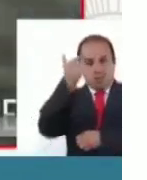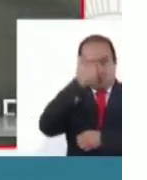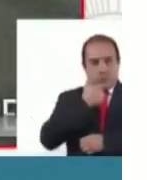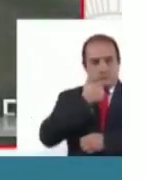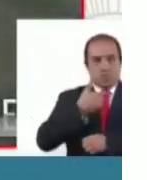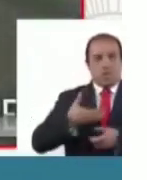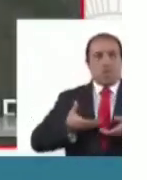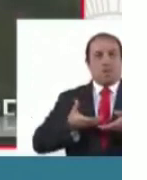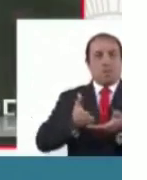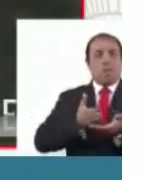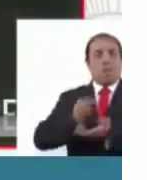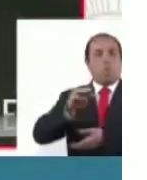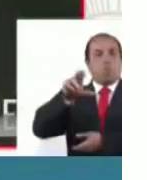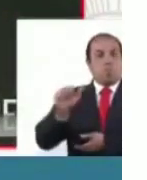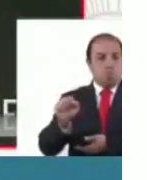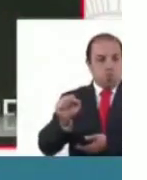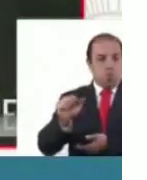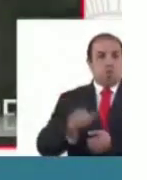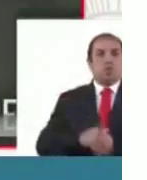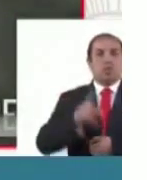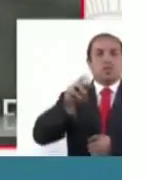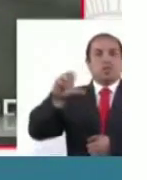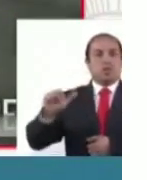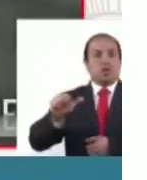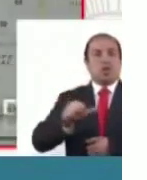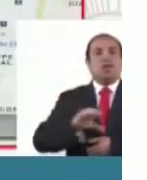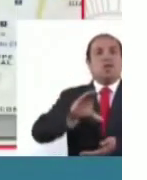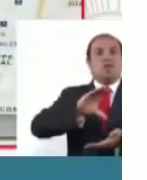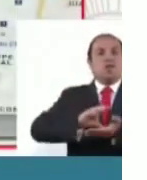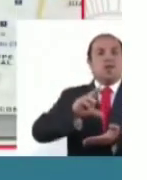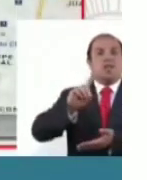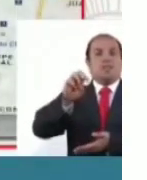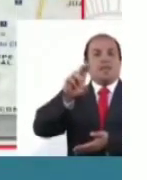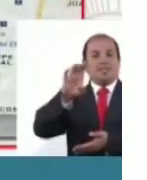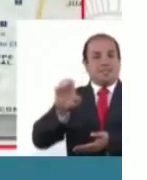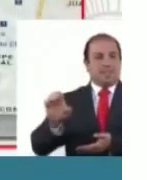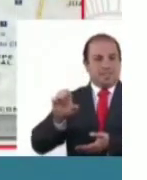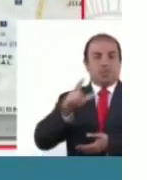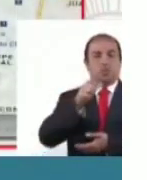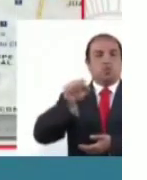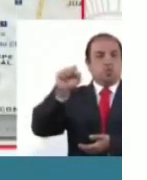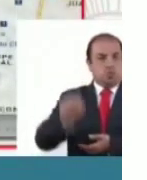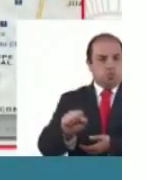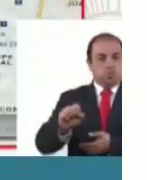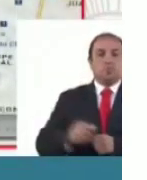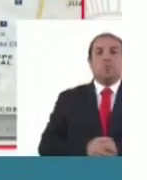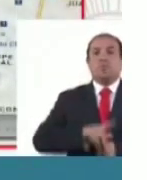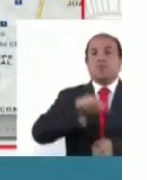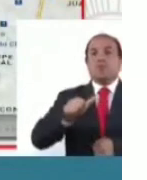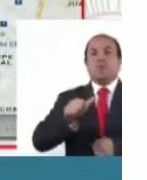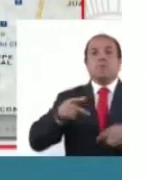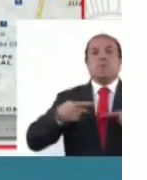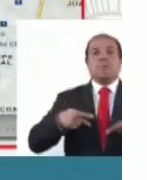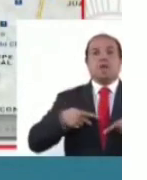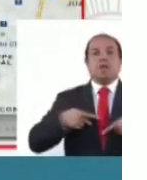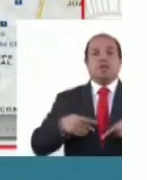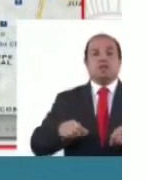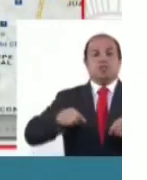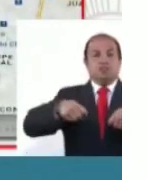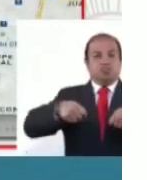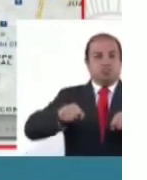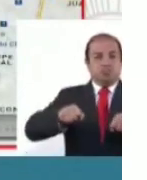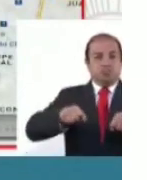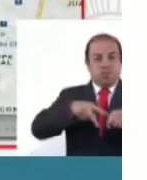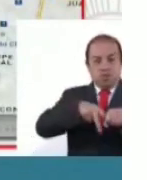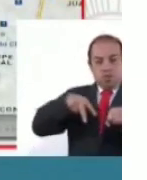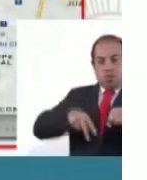en Moras y Parroquia en la colonia del Valle Sur, Alcaldía Benito Juárez. Durante su traslado, el copiloto es captado arrojando la chamarra que